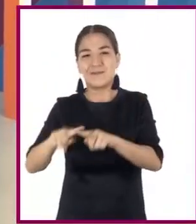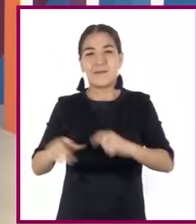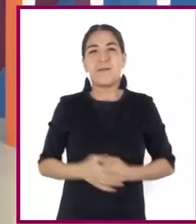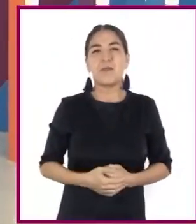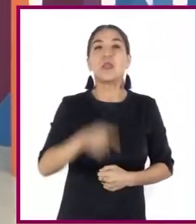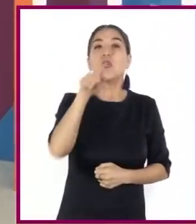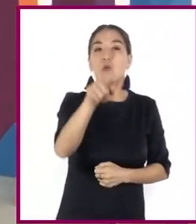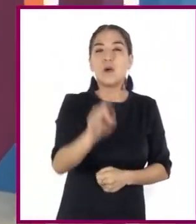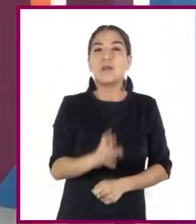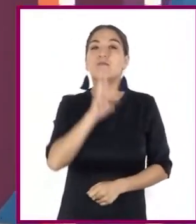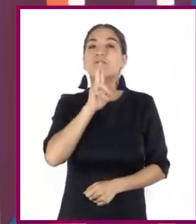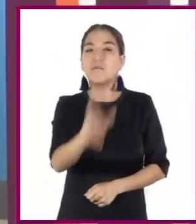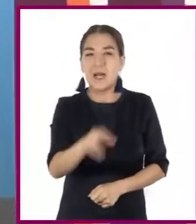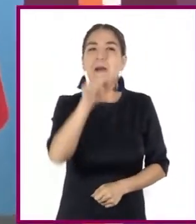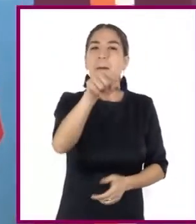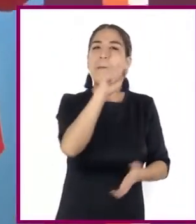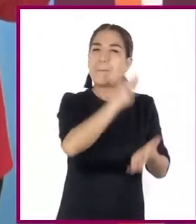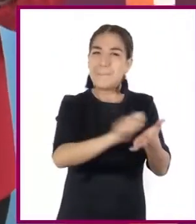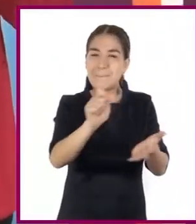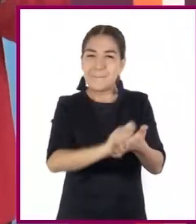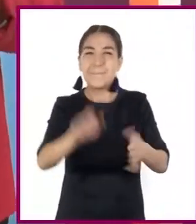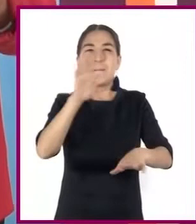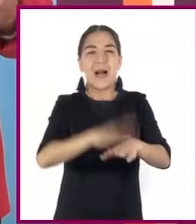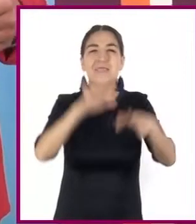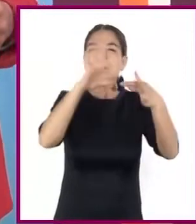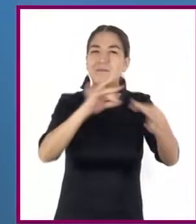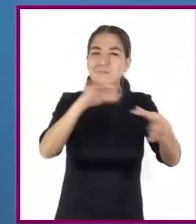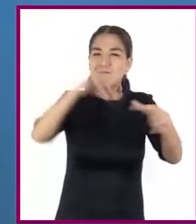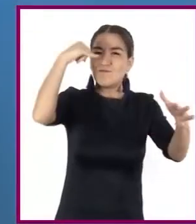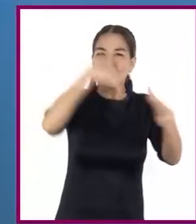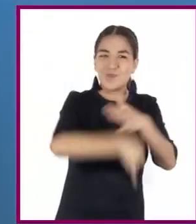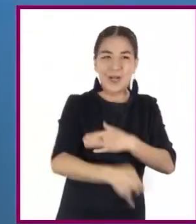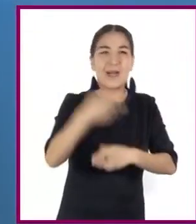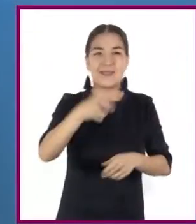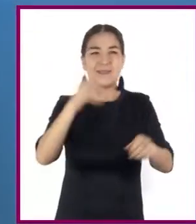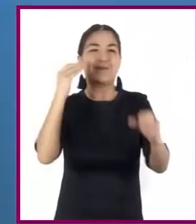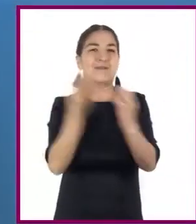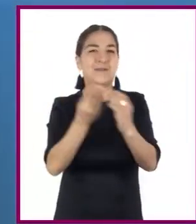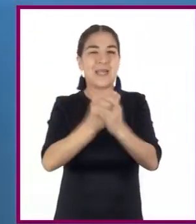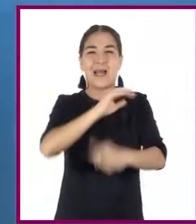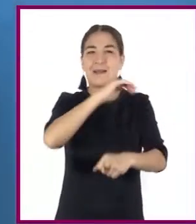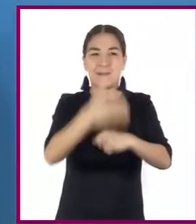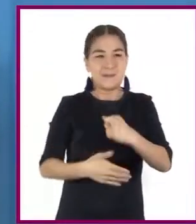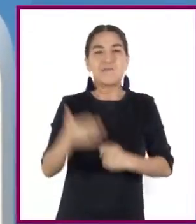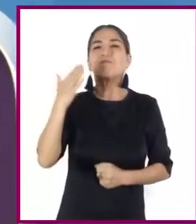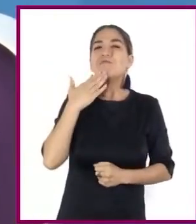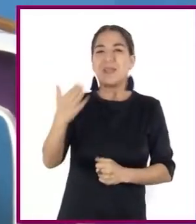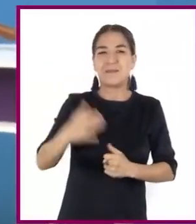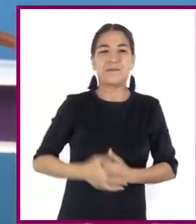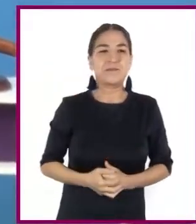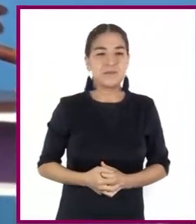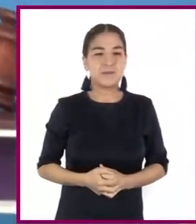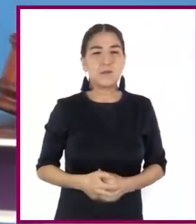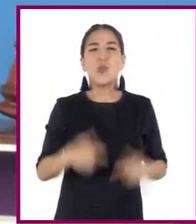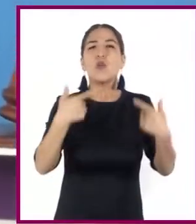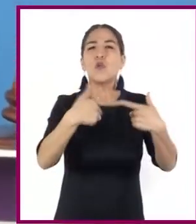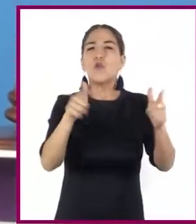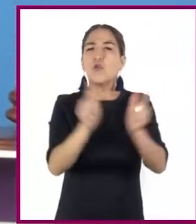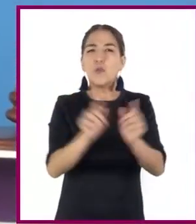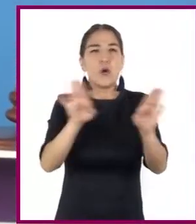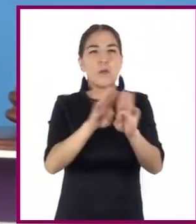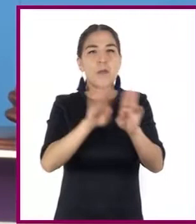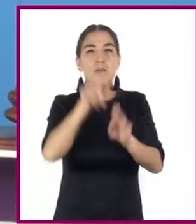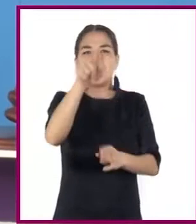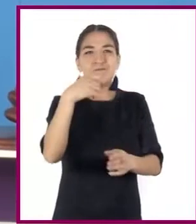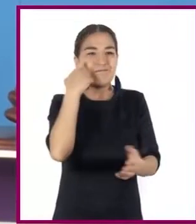Resuelvan su pregunta con más detalle al final de la sesión. Muy bien, maestra Michelle. Los grupos de